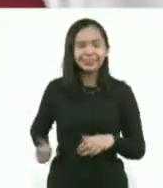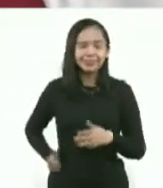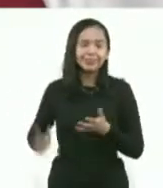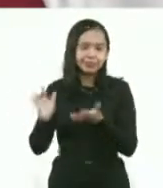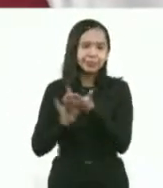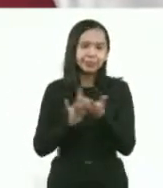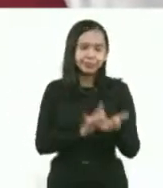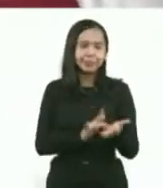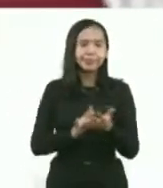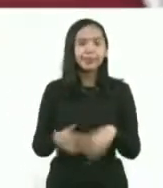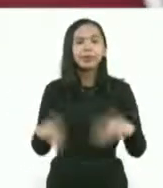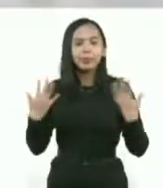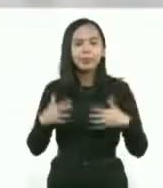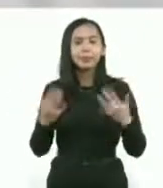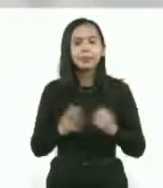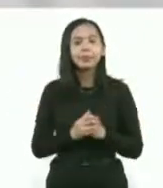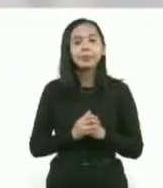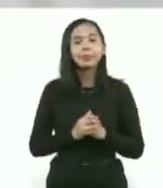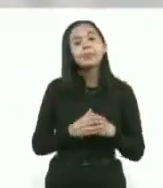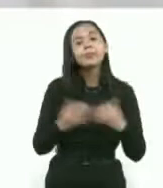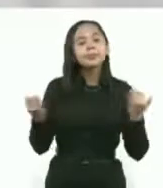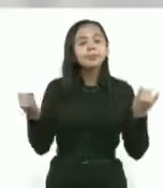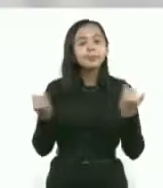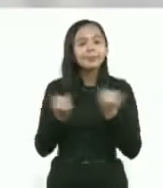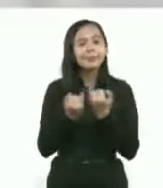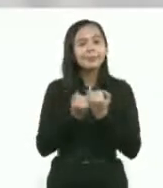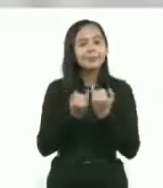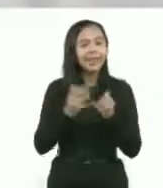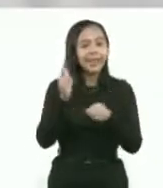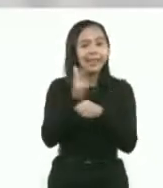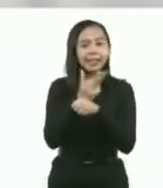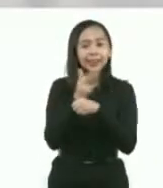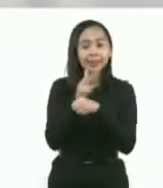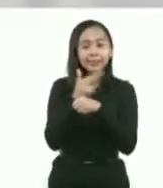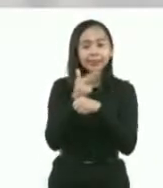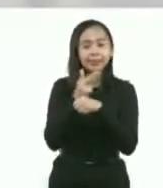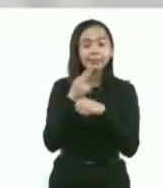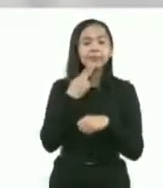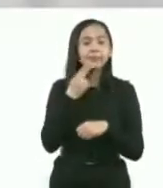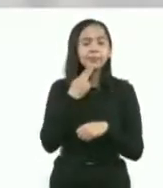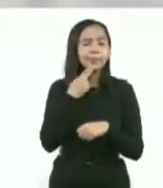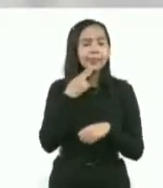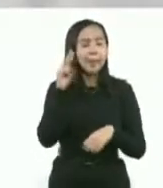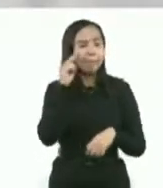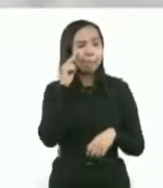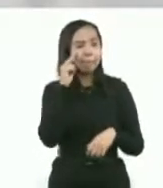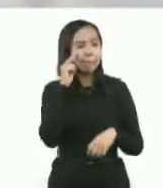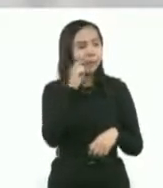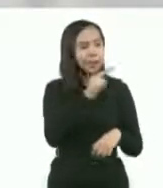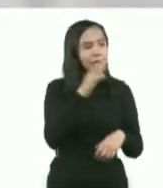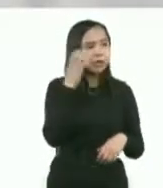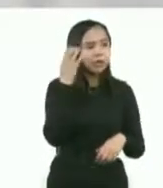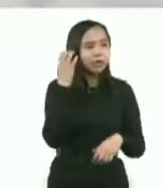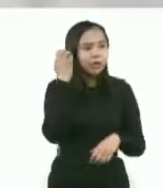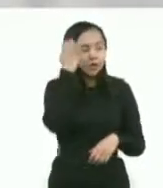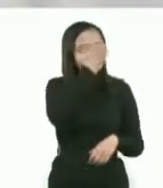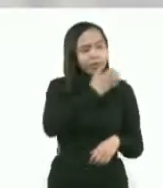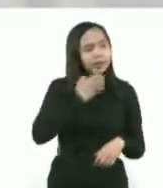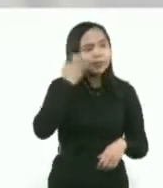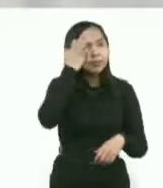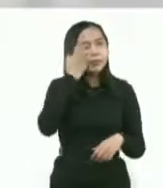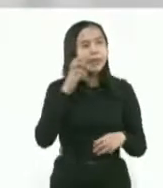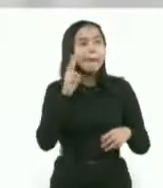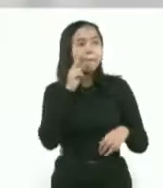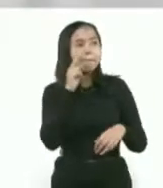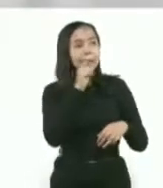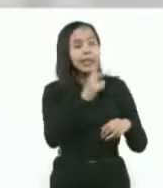sido invaluable, porque las cámaras con mucha facilidad en unos cuantos segundos pueden captar los precios en los